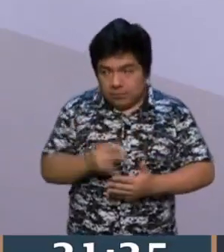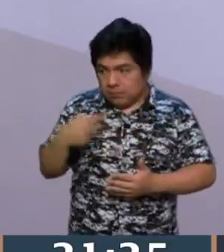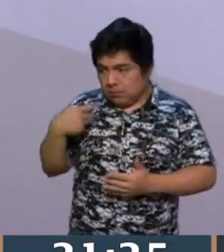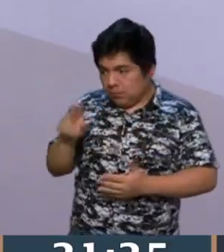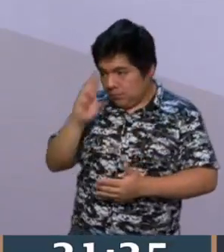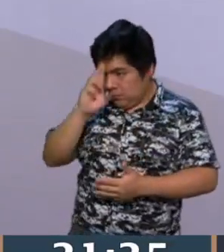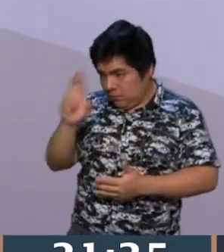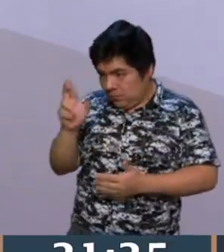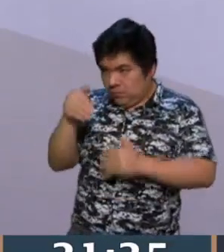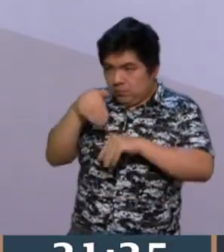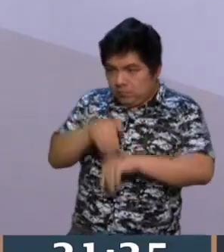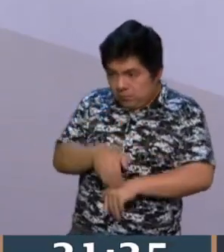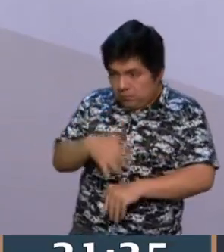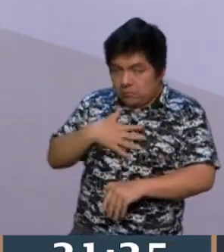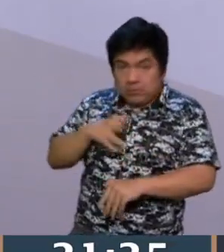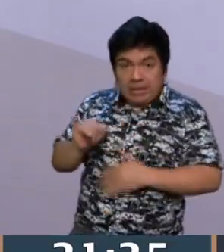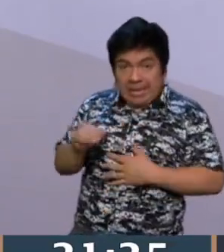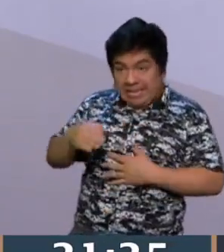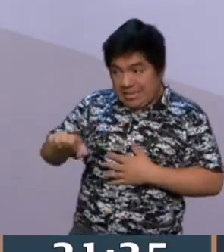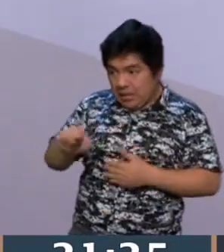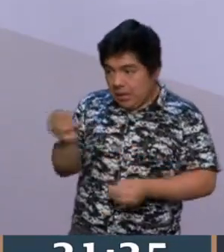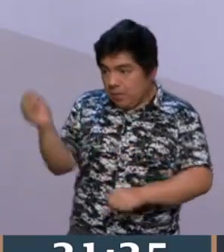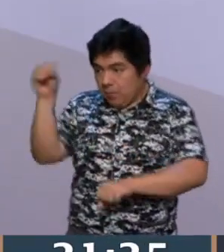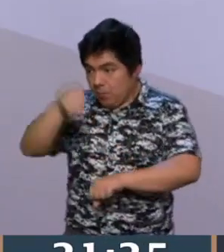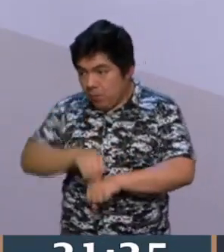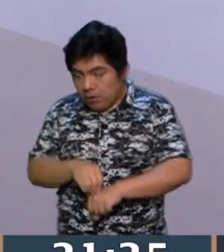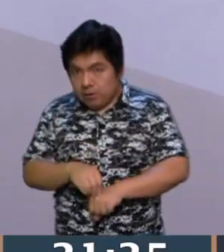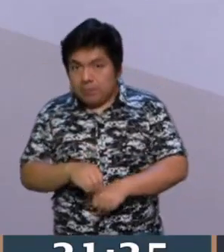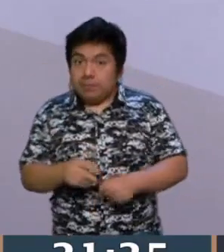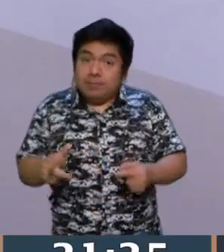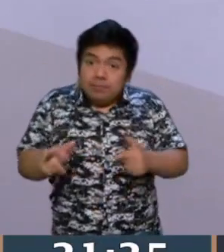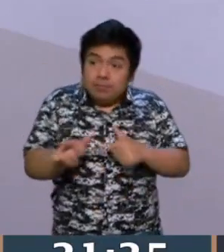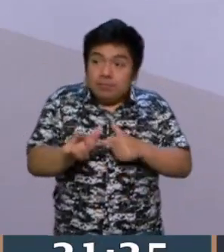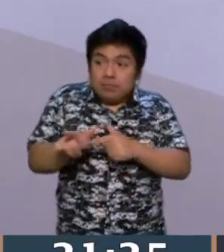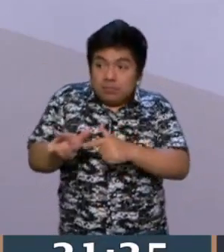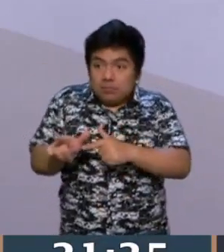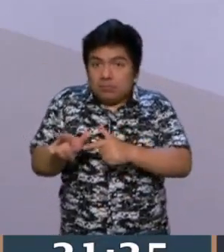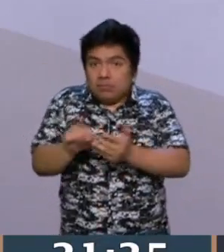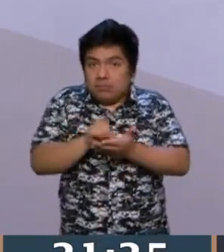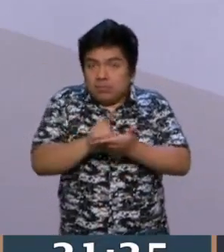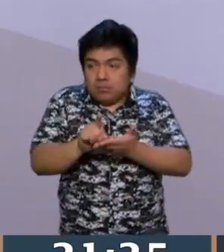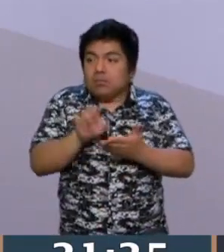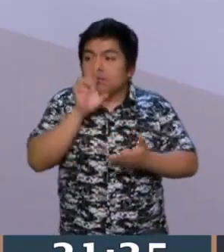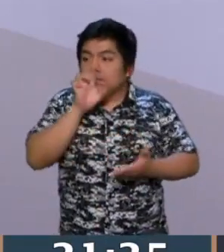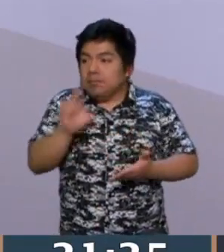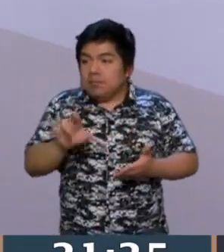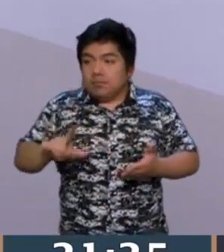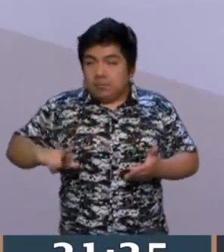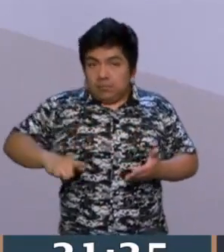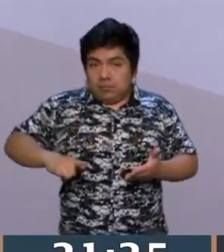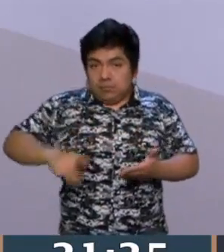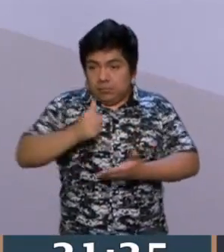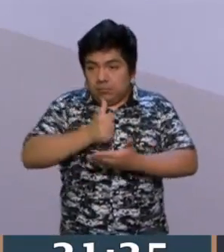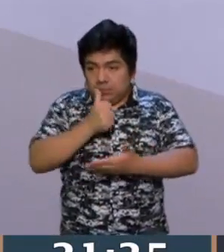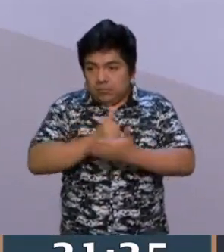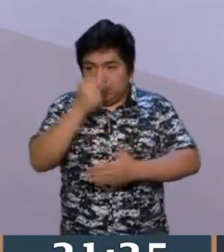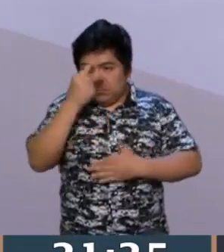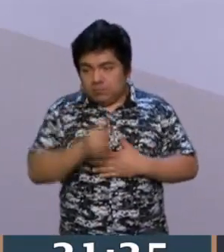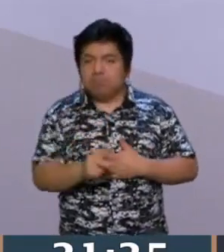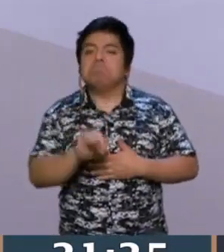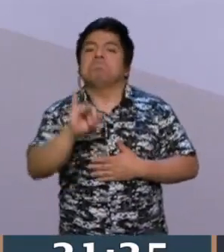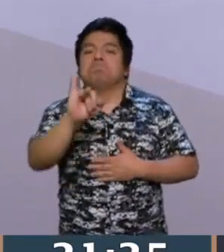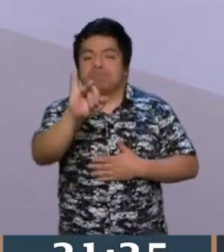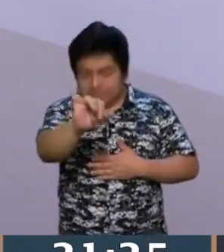de las medidas cautelares que definió el Instituto Electoral de la Ciudad de México, ¿seguirá habiendo derecho de réplica de parte del gobierno de la ciudad? Así